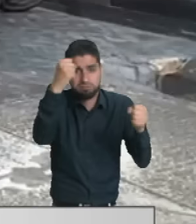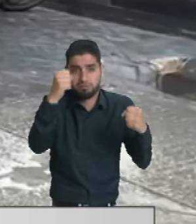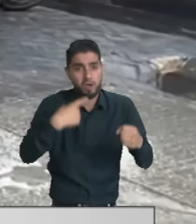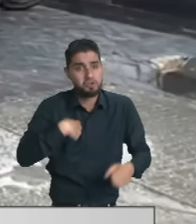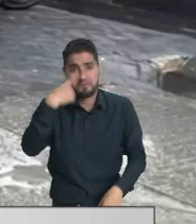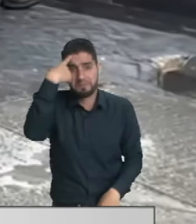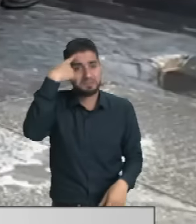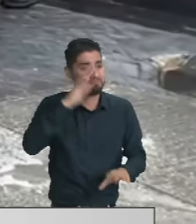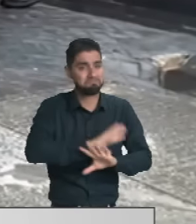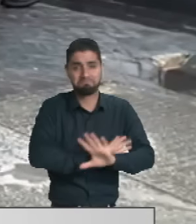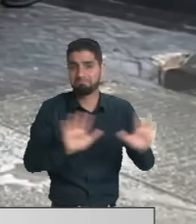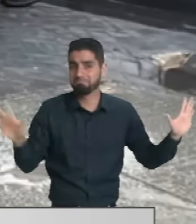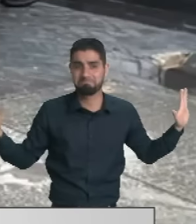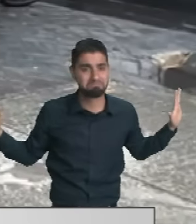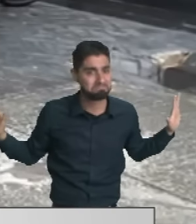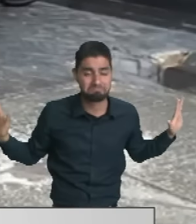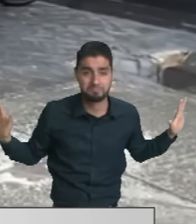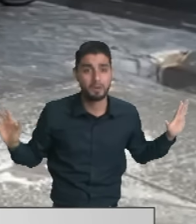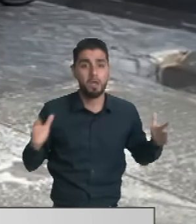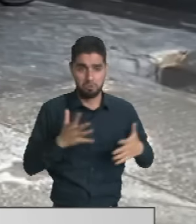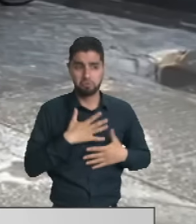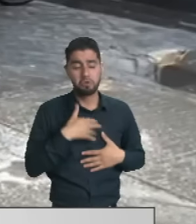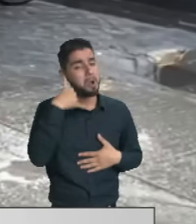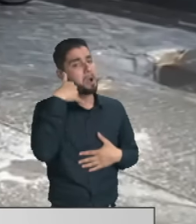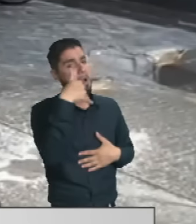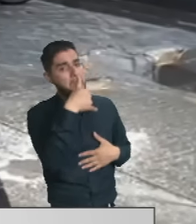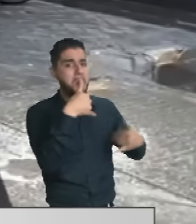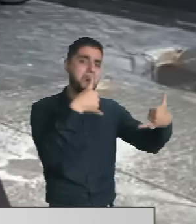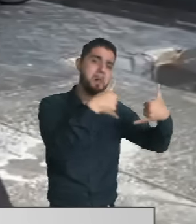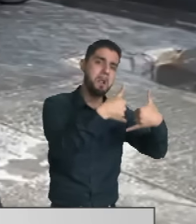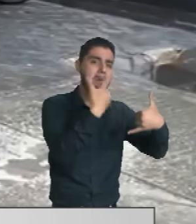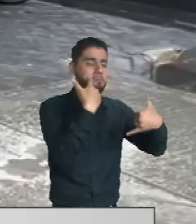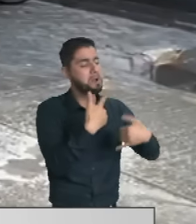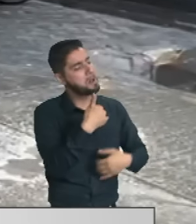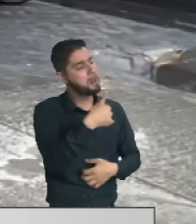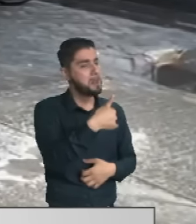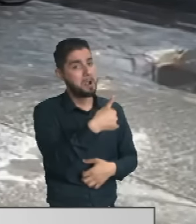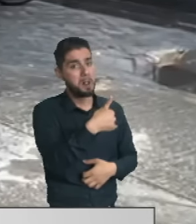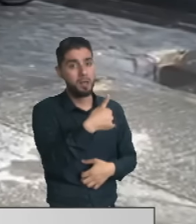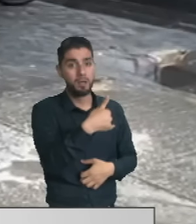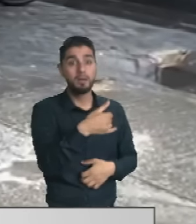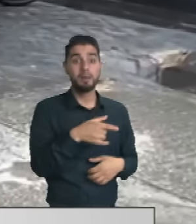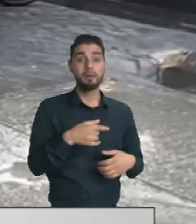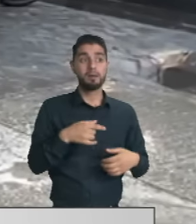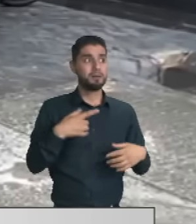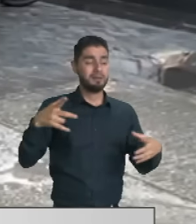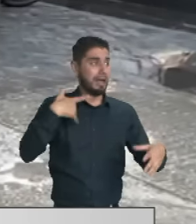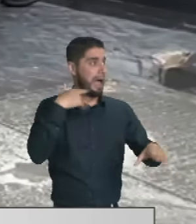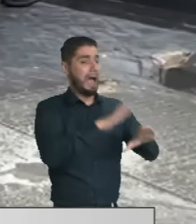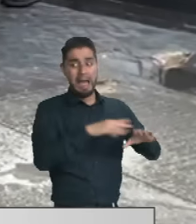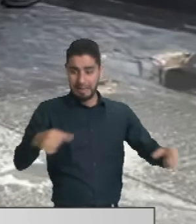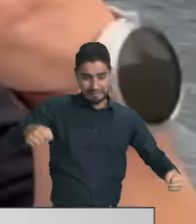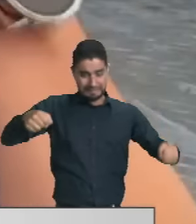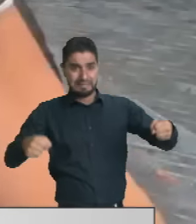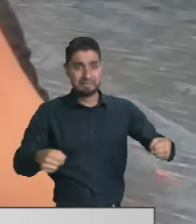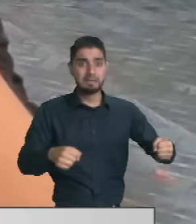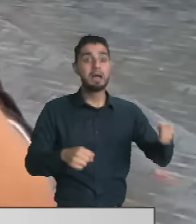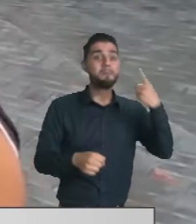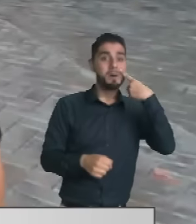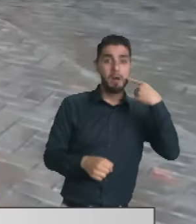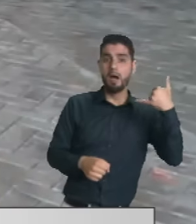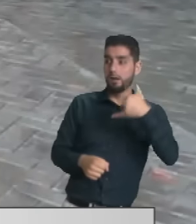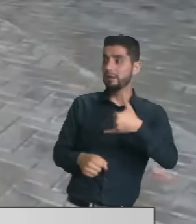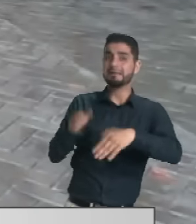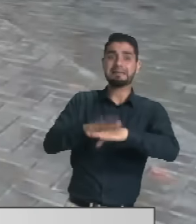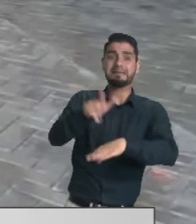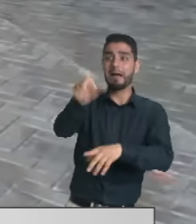esa. Estábamos hablando con mi papá en ese momento y él fue el que le dice a unos señores que eran sus hijas las que estaban adentro y fueron los que nos lograron sacar. Yo vengo hablando y